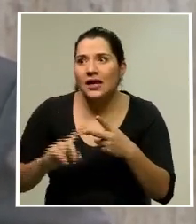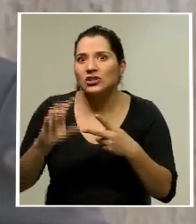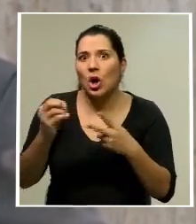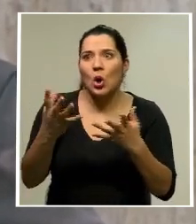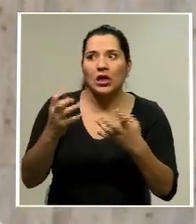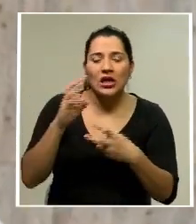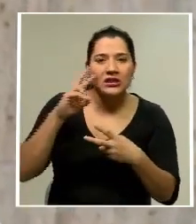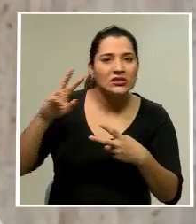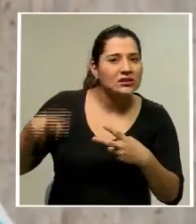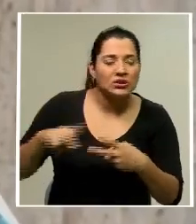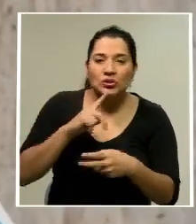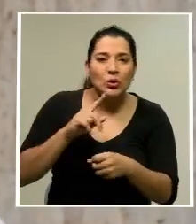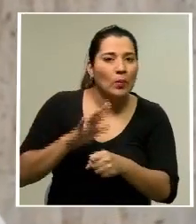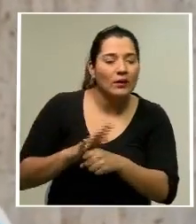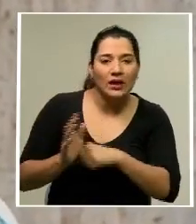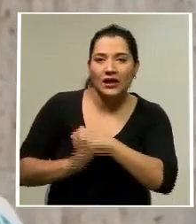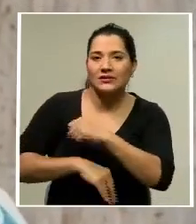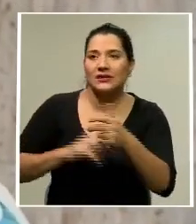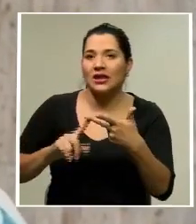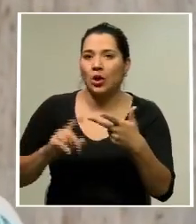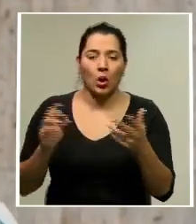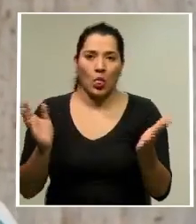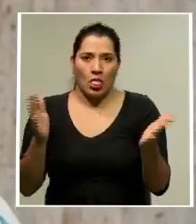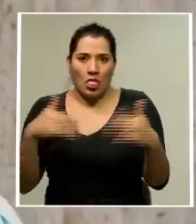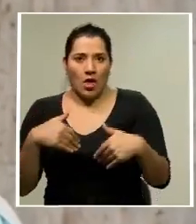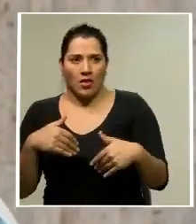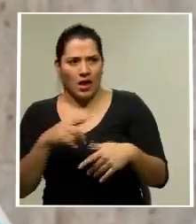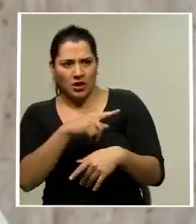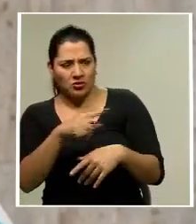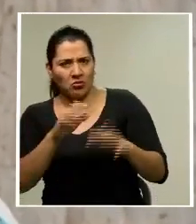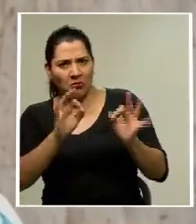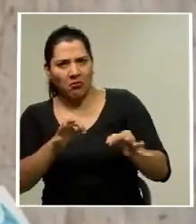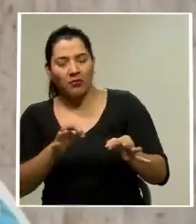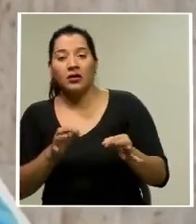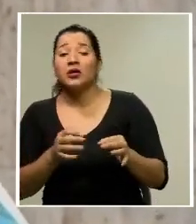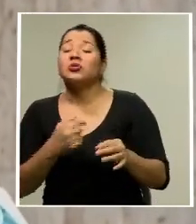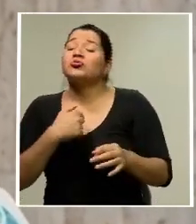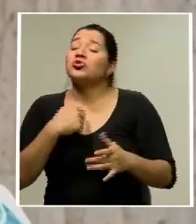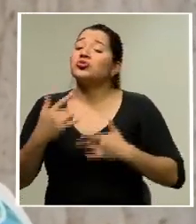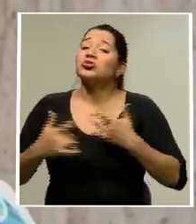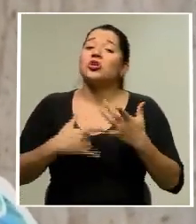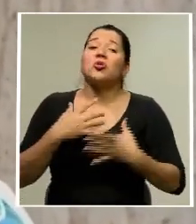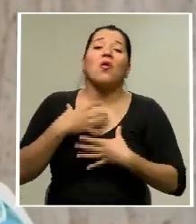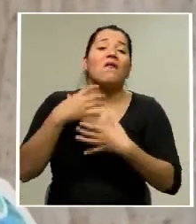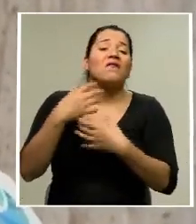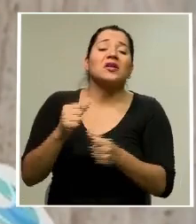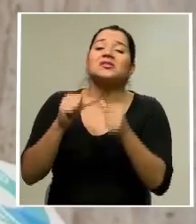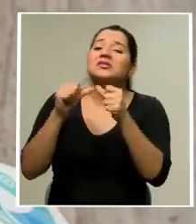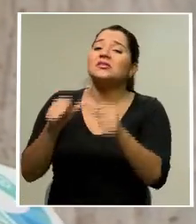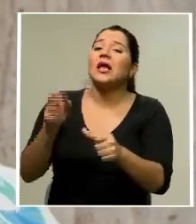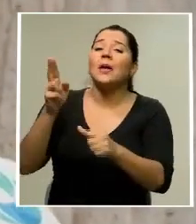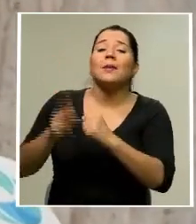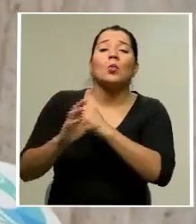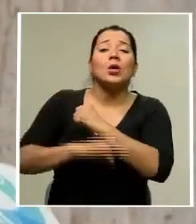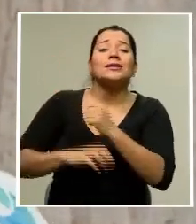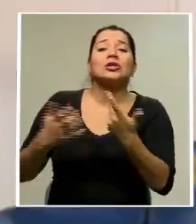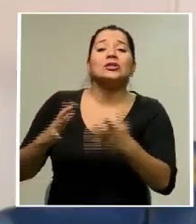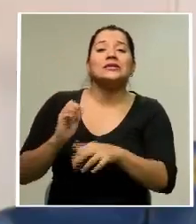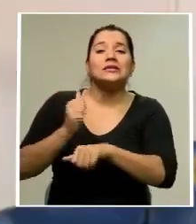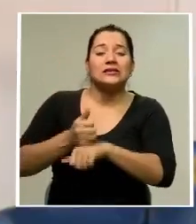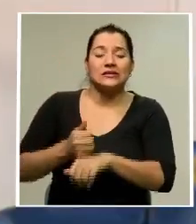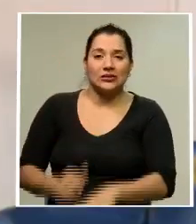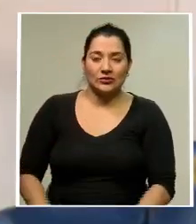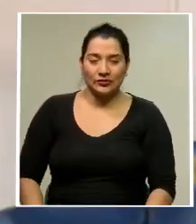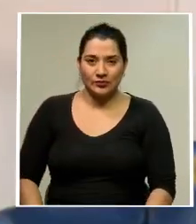evadirse del país. Respeto la decisión del tribunal, pero me siento muy confiado de que se van a mantener las medidas que ya fueron impuestas.